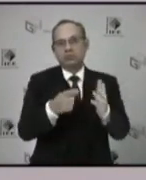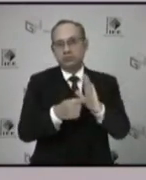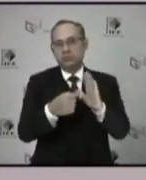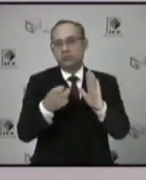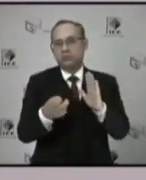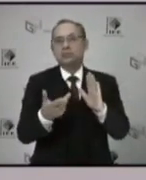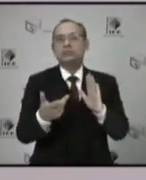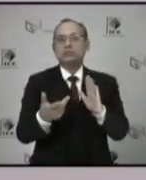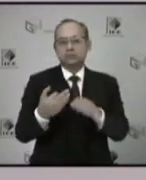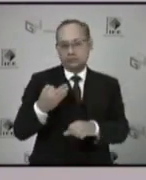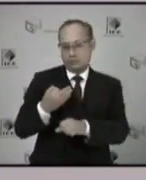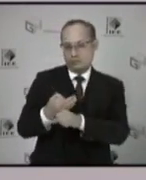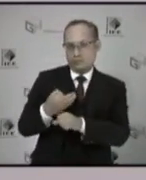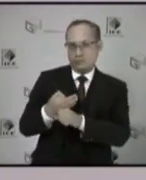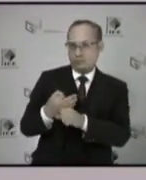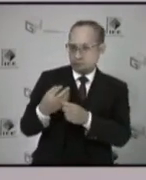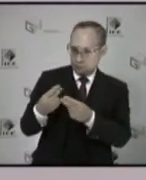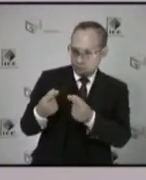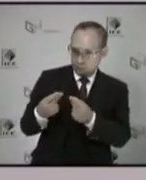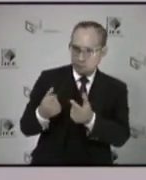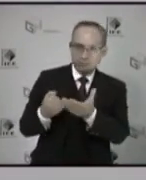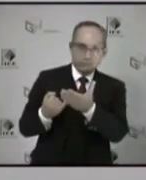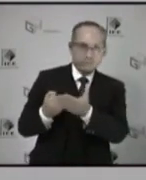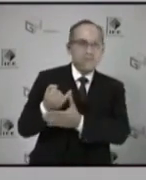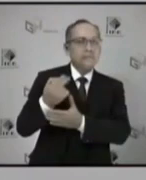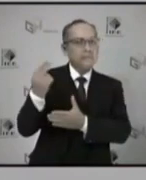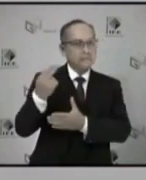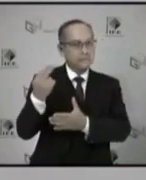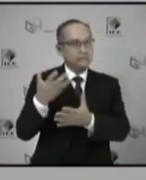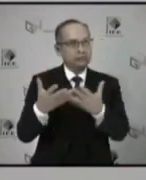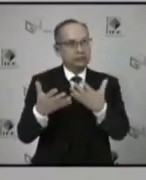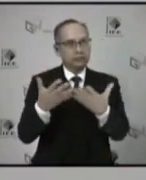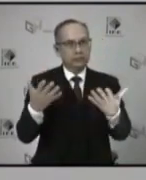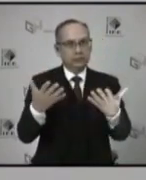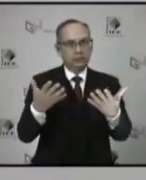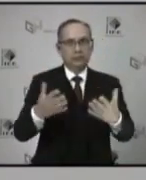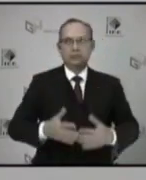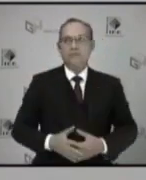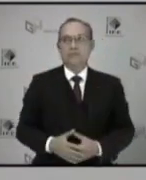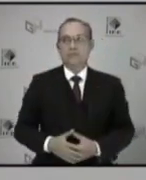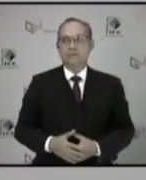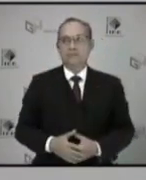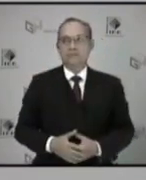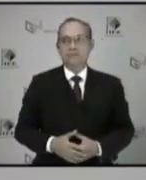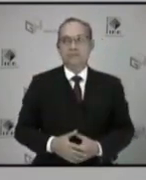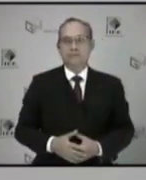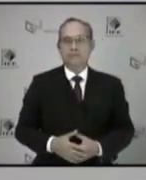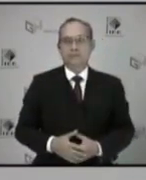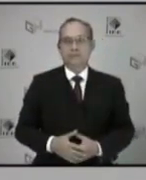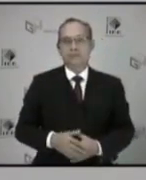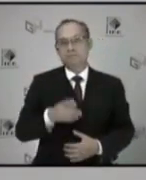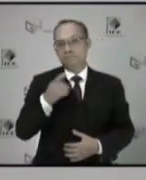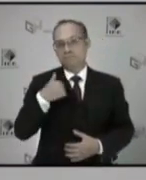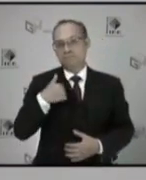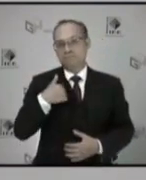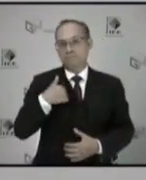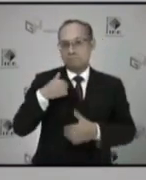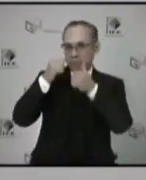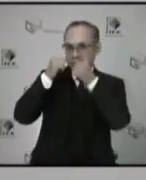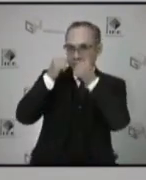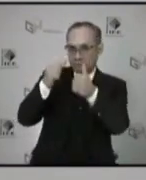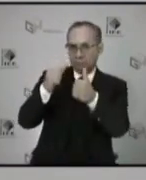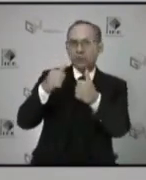es necesario actuar con decisión. Muchas gracias. Gracias. Yo estoy muy atenta a sus señas, por muy sutiles que sean, para pedir la